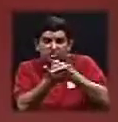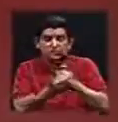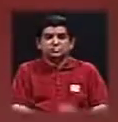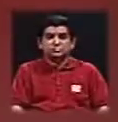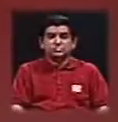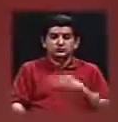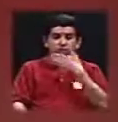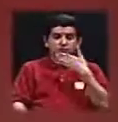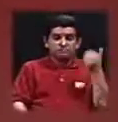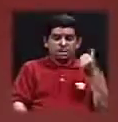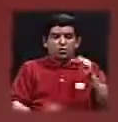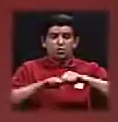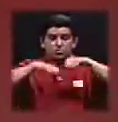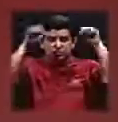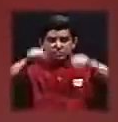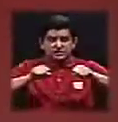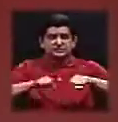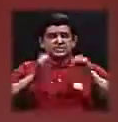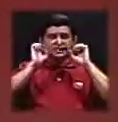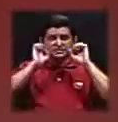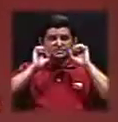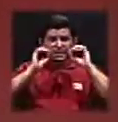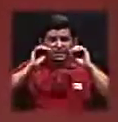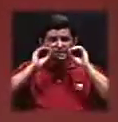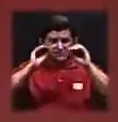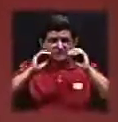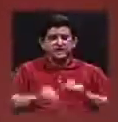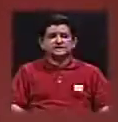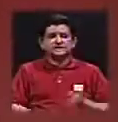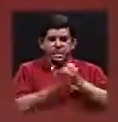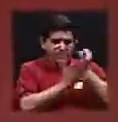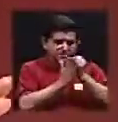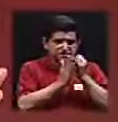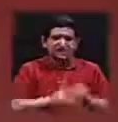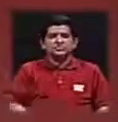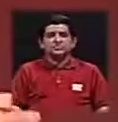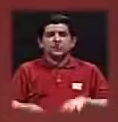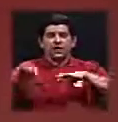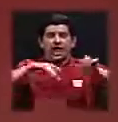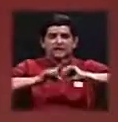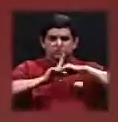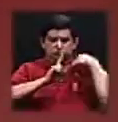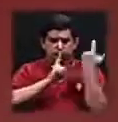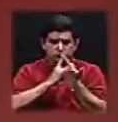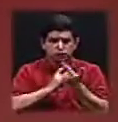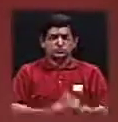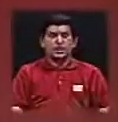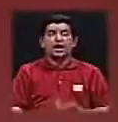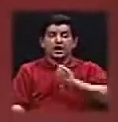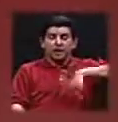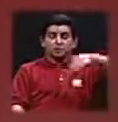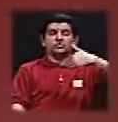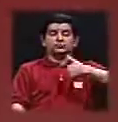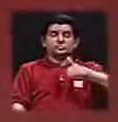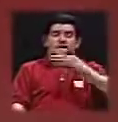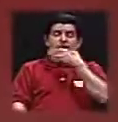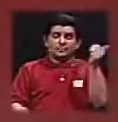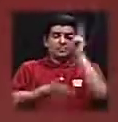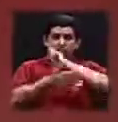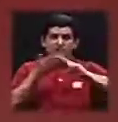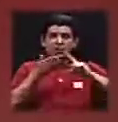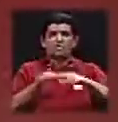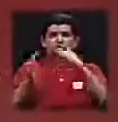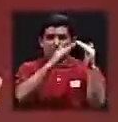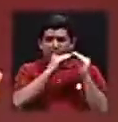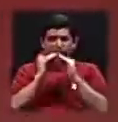nuestros sistemas de enseñanza, investigación y extensión, de alguna manera, o acción social, prácticamente vamos a tener una mejor universidad para